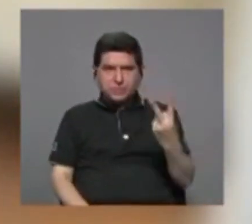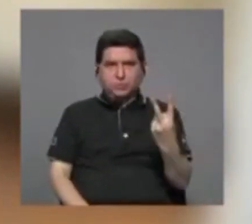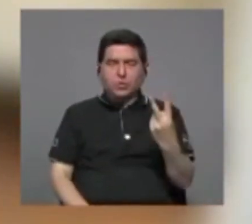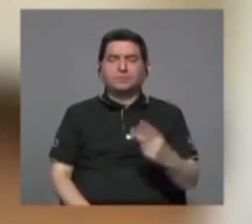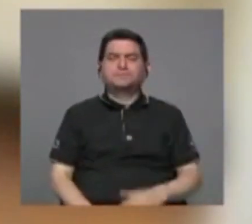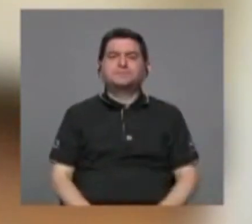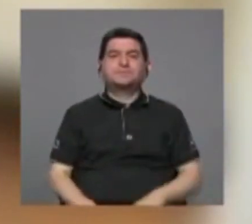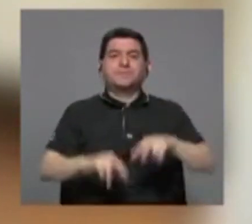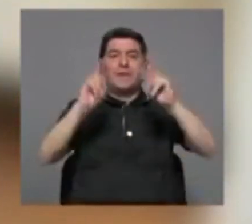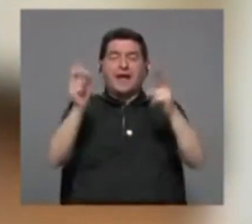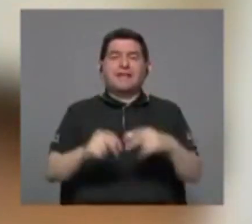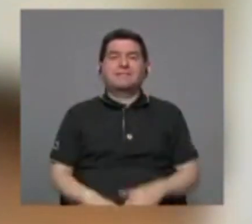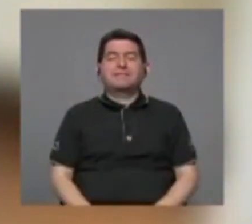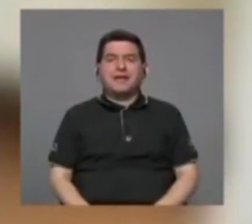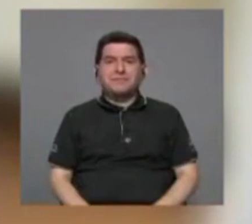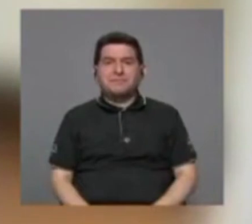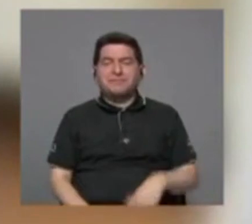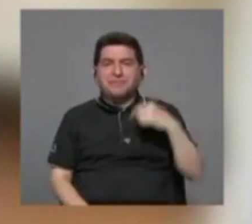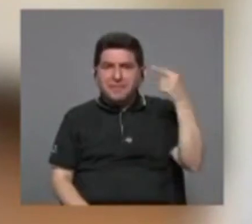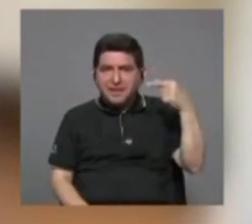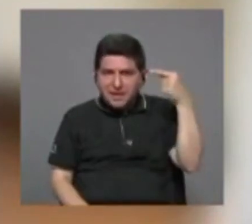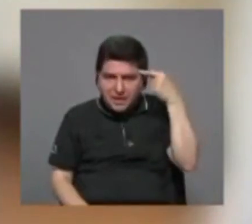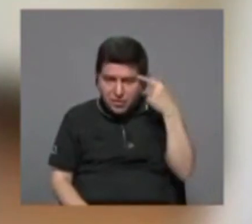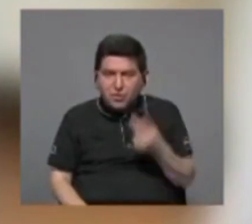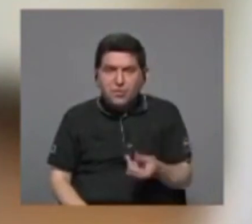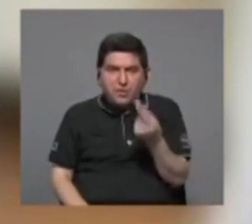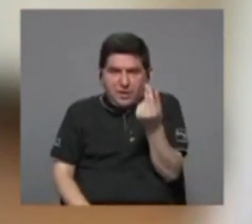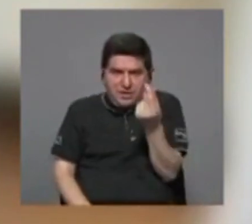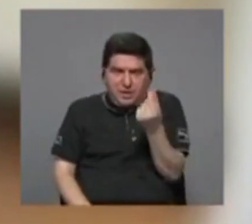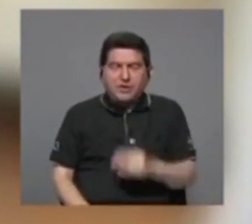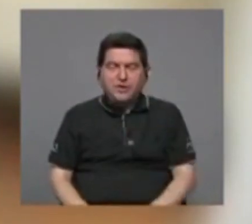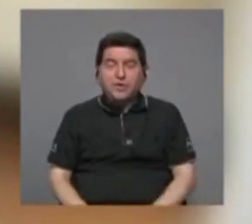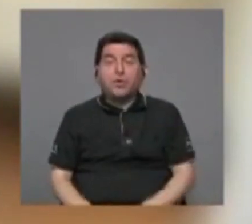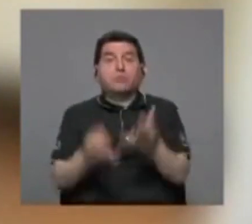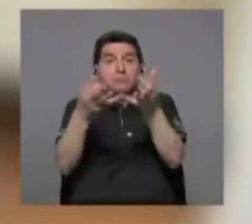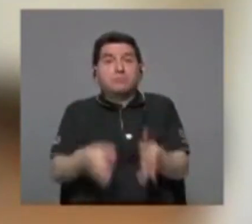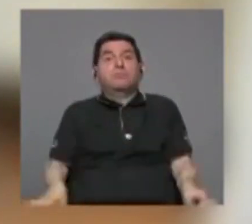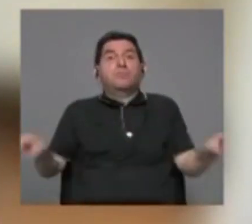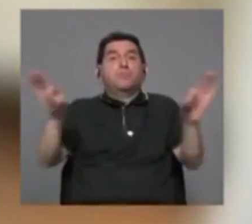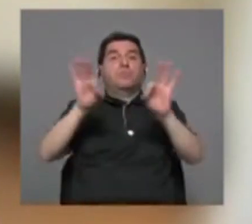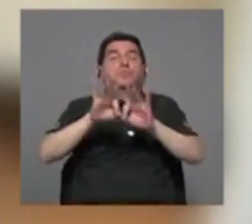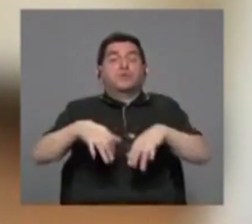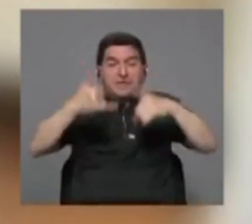que el tema fiscal, que ha sido un tema preponderante y lo seguirá